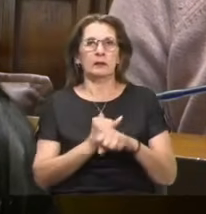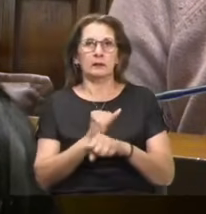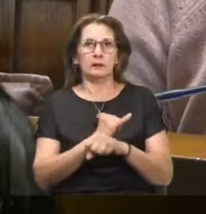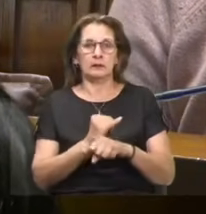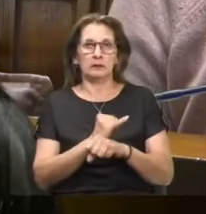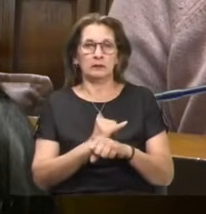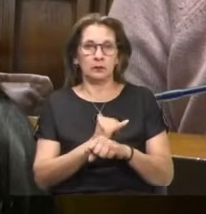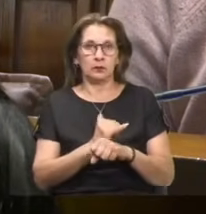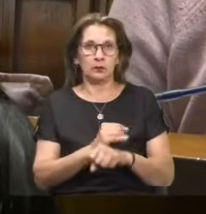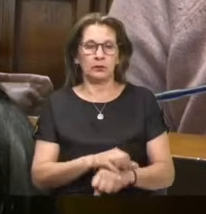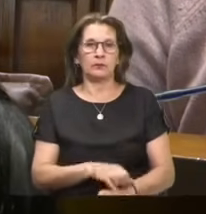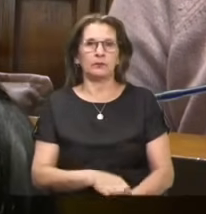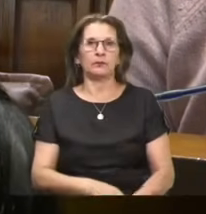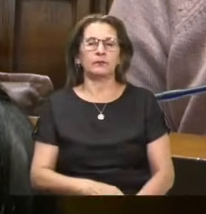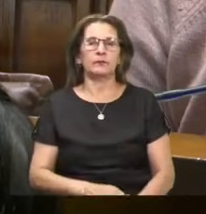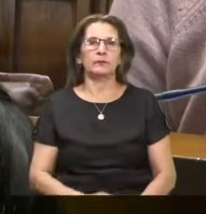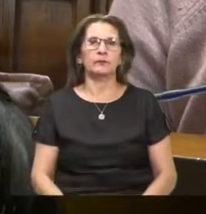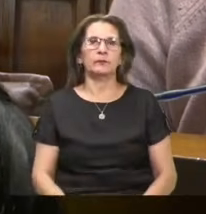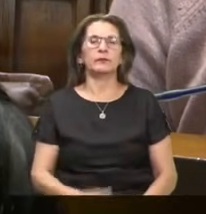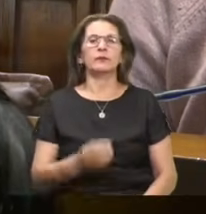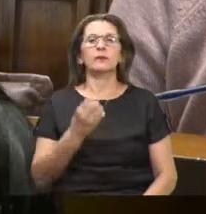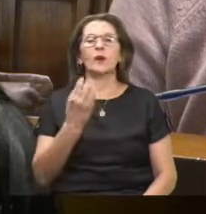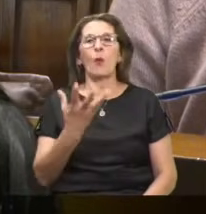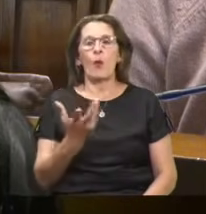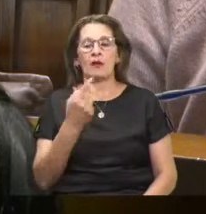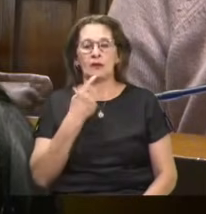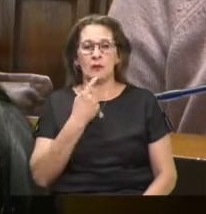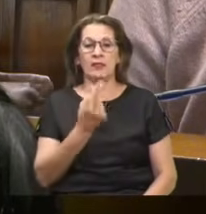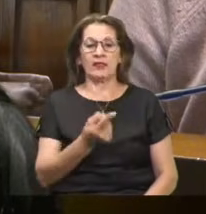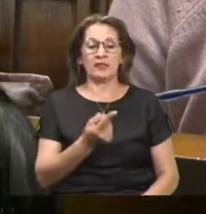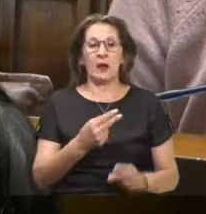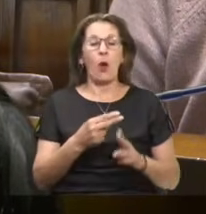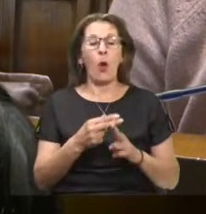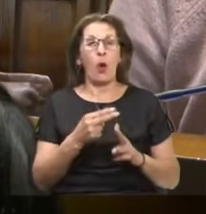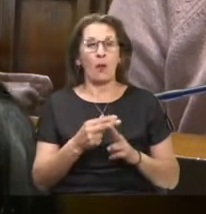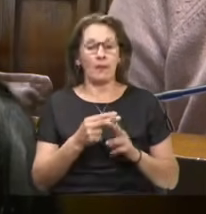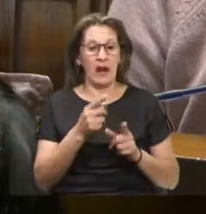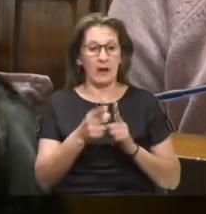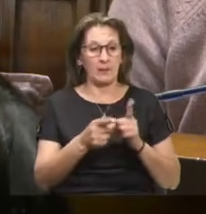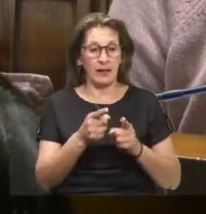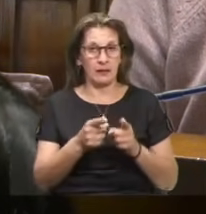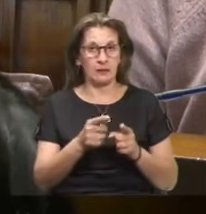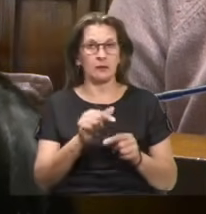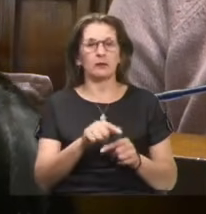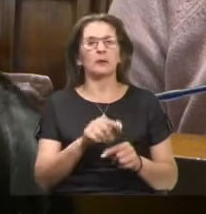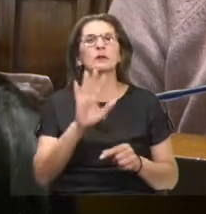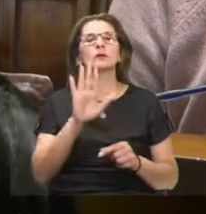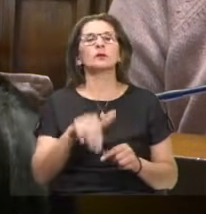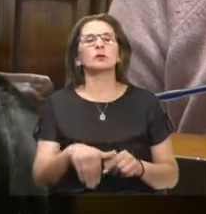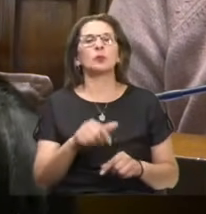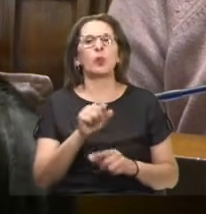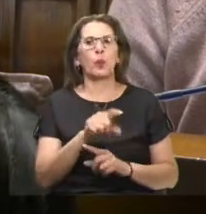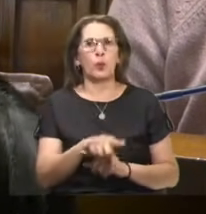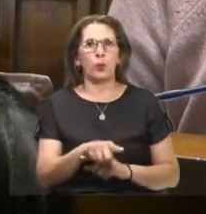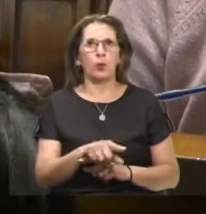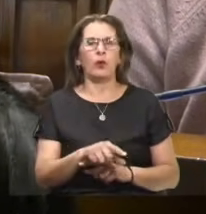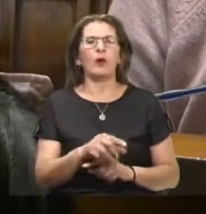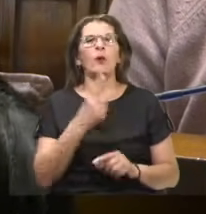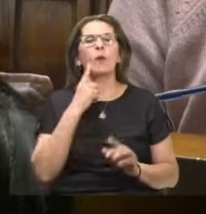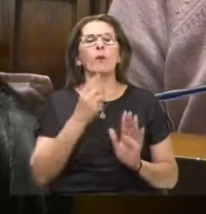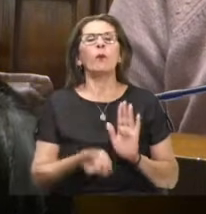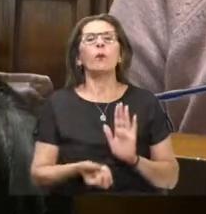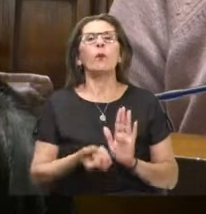parte. Cuando alude a nombramientos, claramente se refiere a